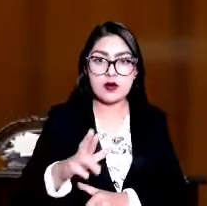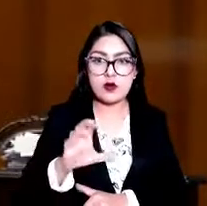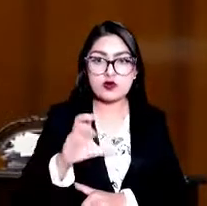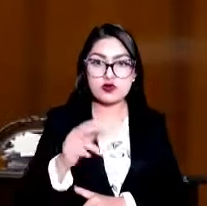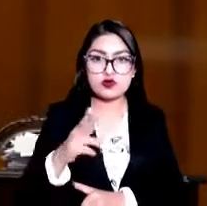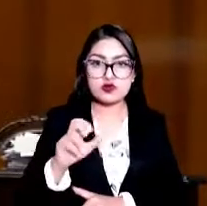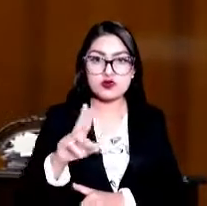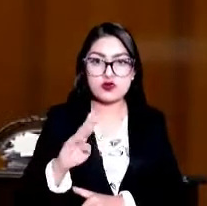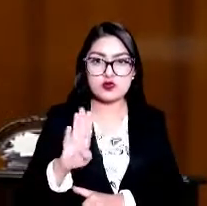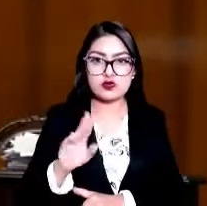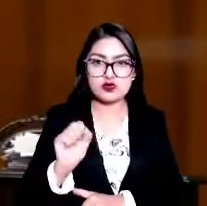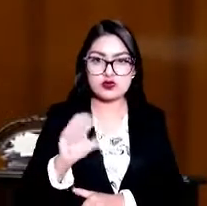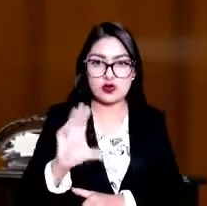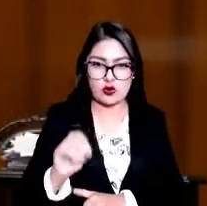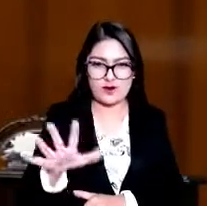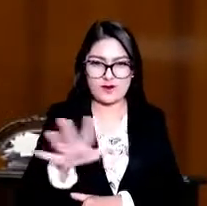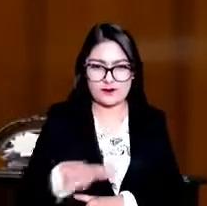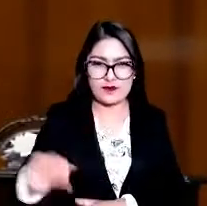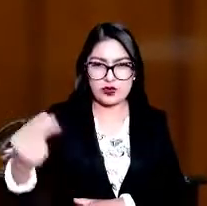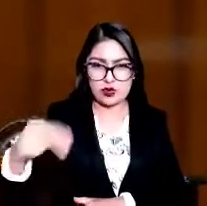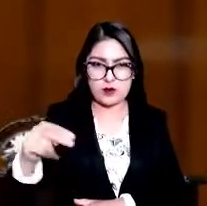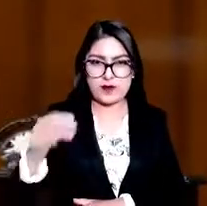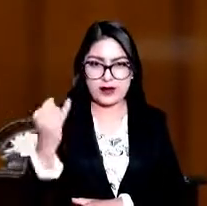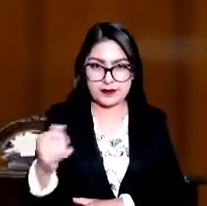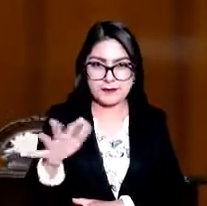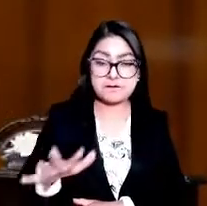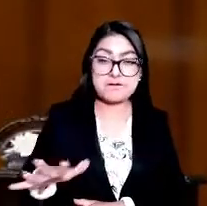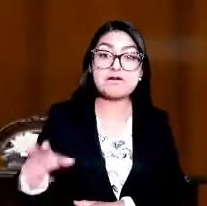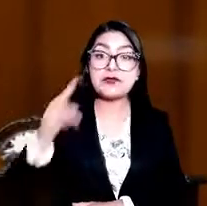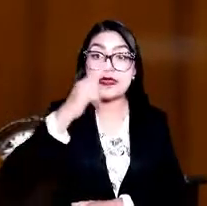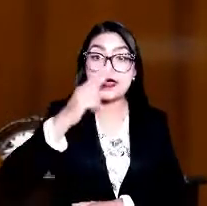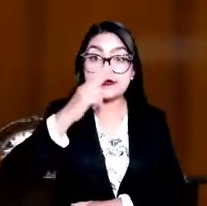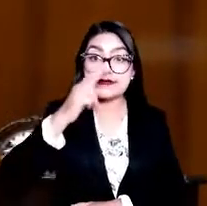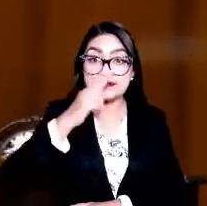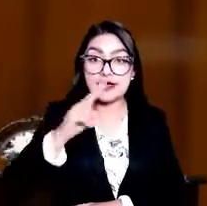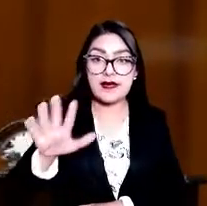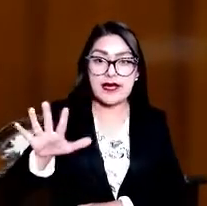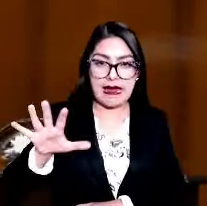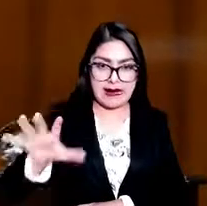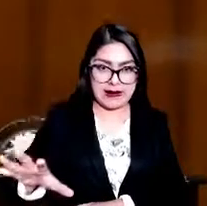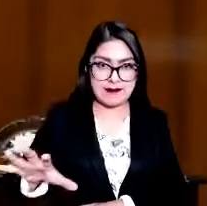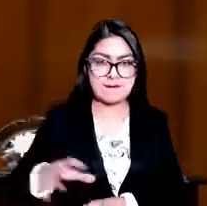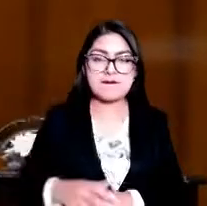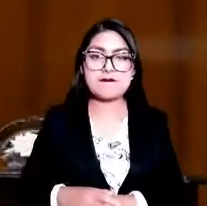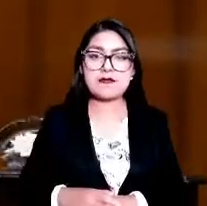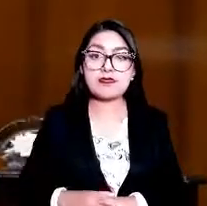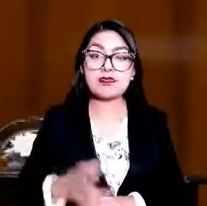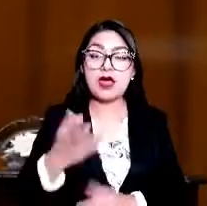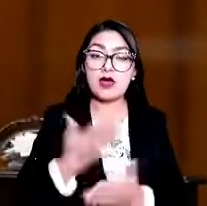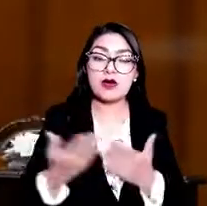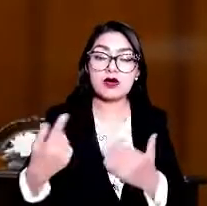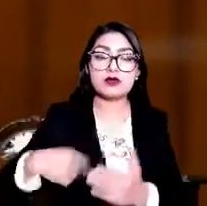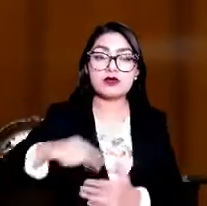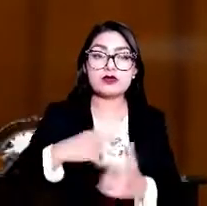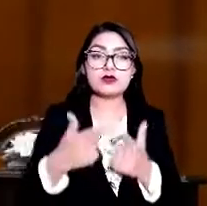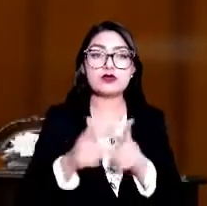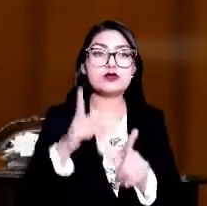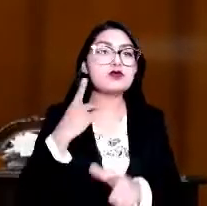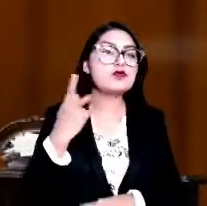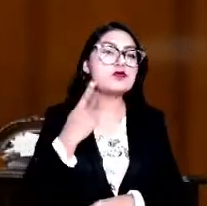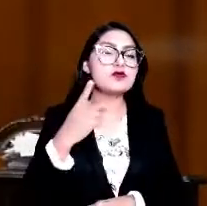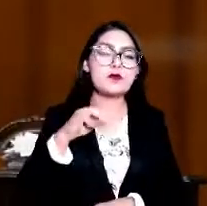Nezahualcóyotl. Hoy, el Grupo Parlamentario de Movimiento Ciudadano venimos a exhortar